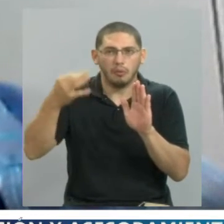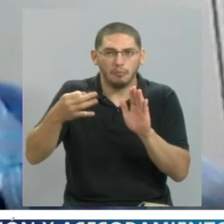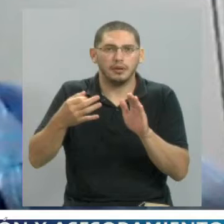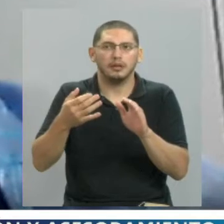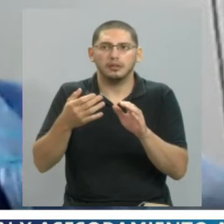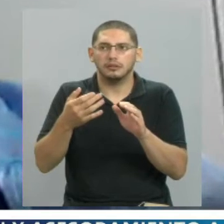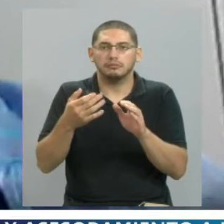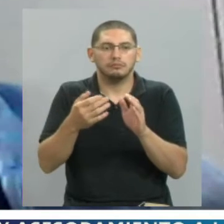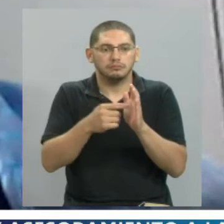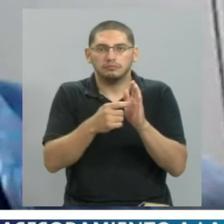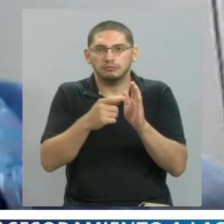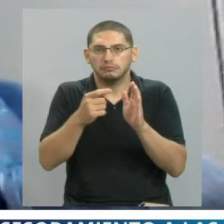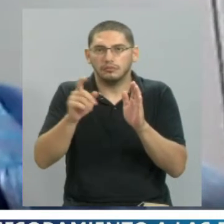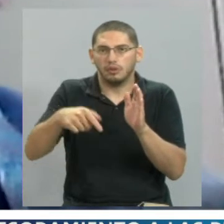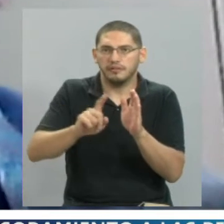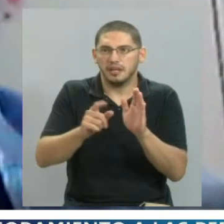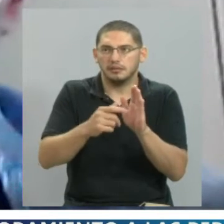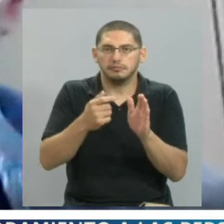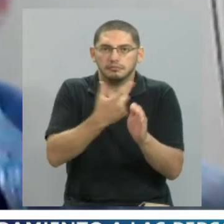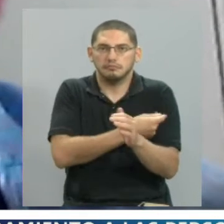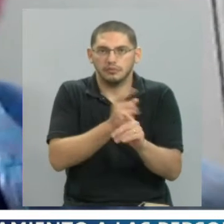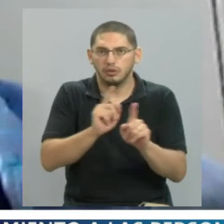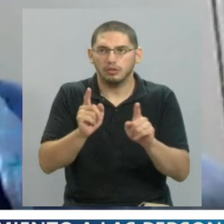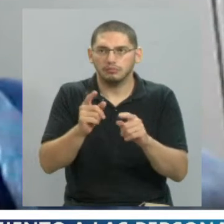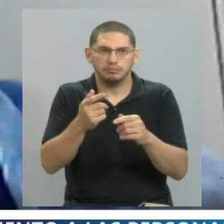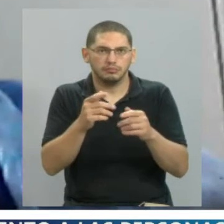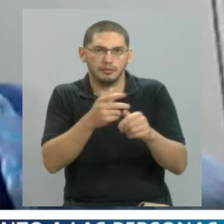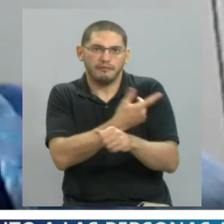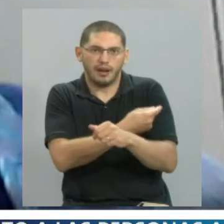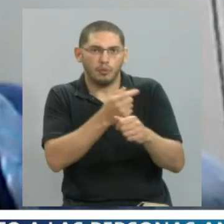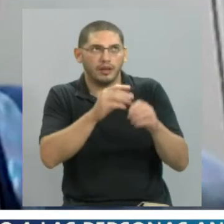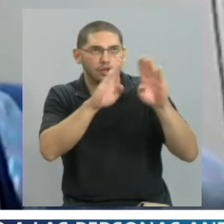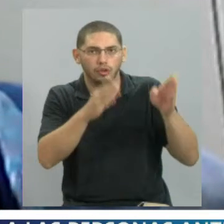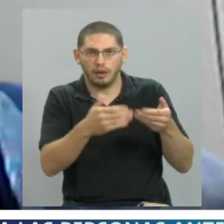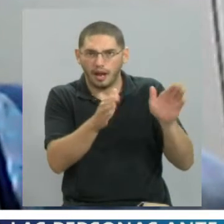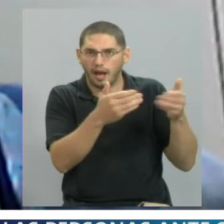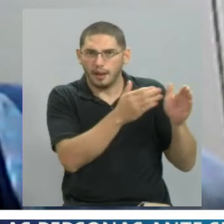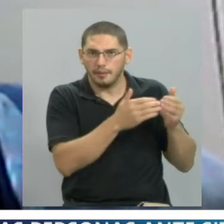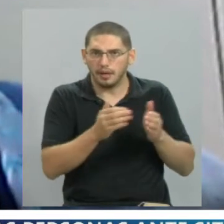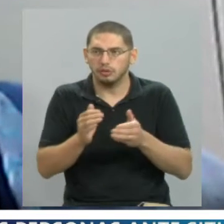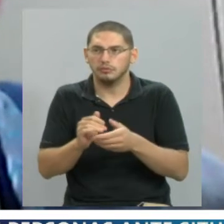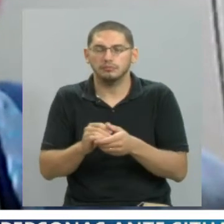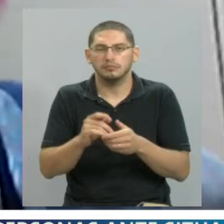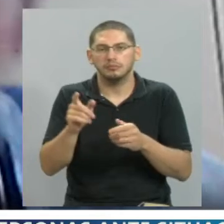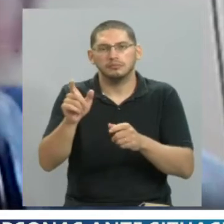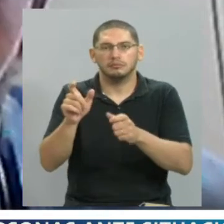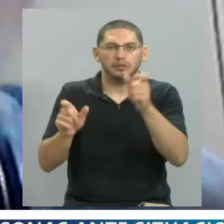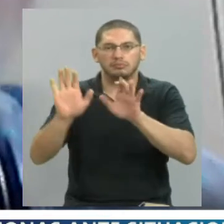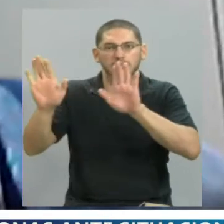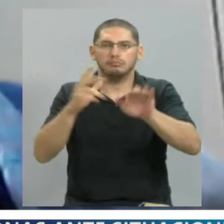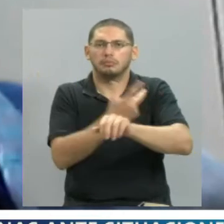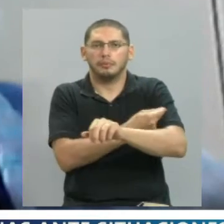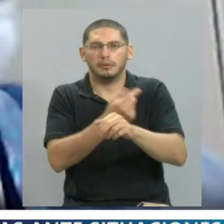vacunatorios, y por el alejamiento de las familias de la consulta médica en salud no se colocaba. Entonces es un problema muy